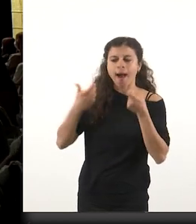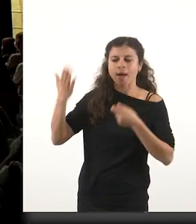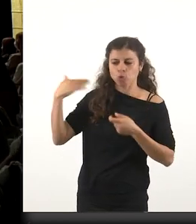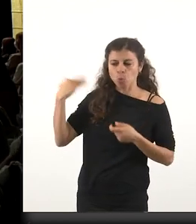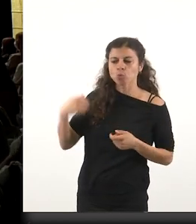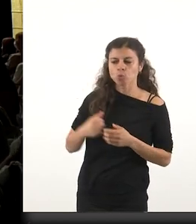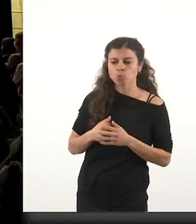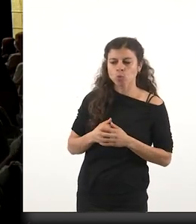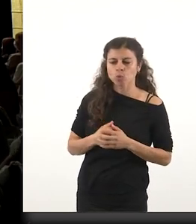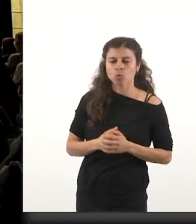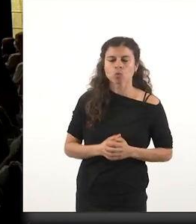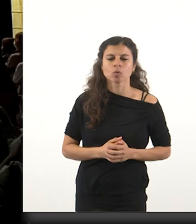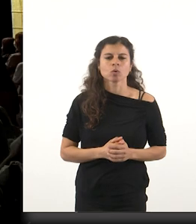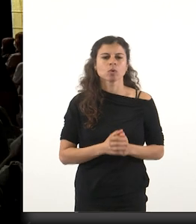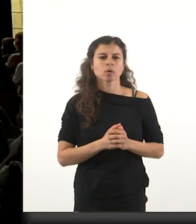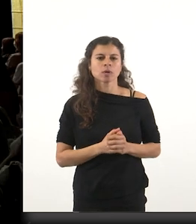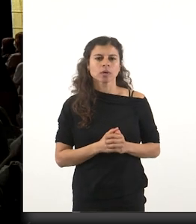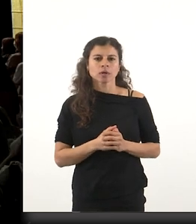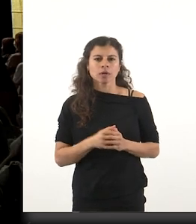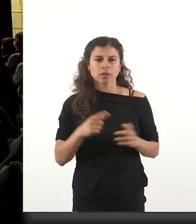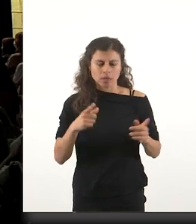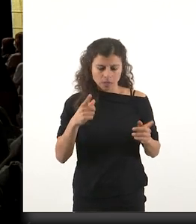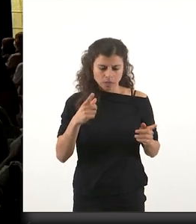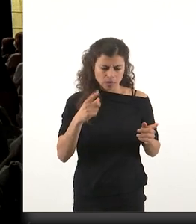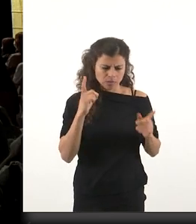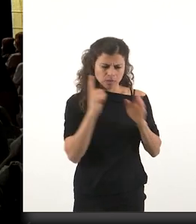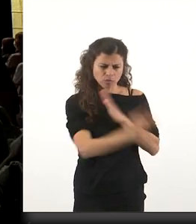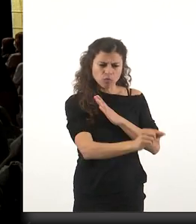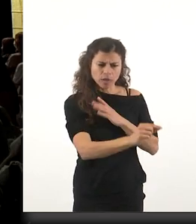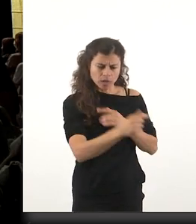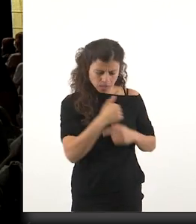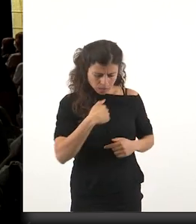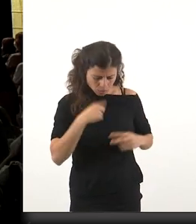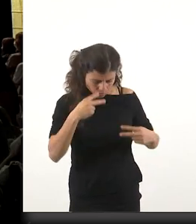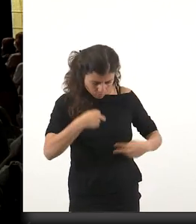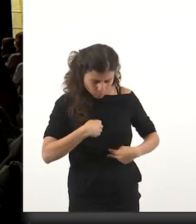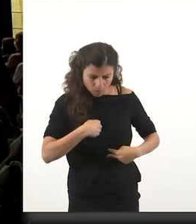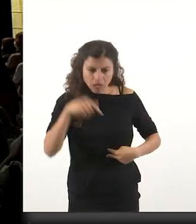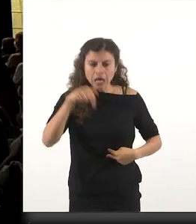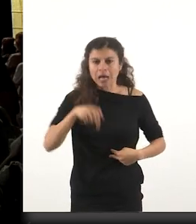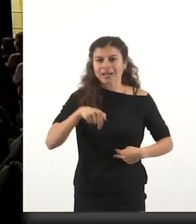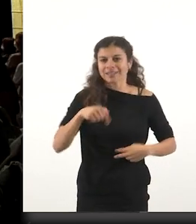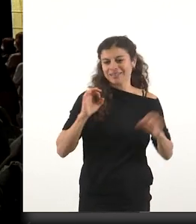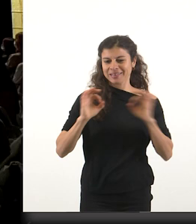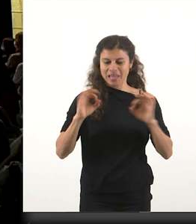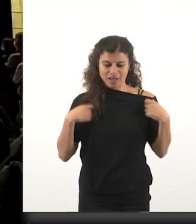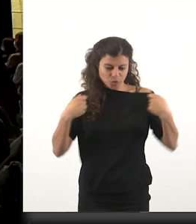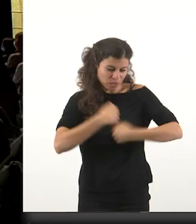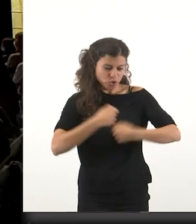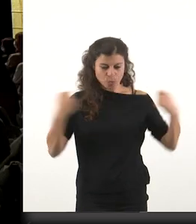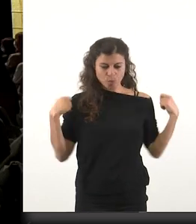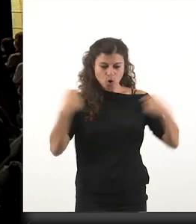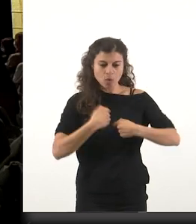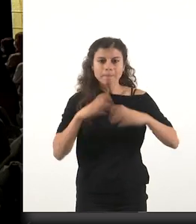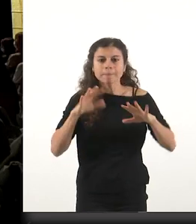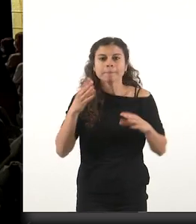del Antonio. Cuando Lolo me dejó, yo me vi con esto. Que esto en el monólogo está muy guay, ¿verdad, hija? Yo me lo quito, yo me lo pongo. A mí en la vida real me dio